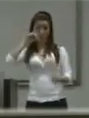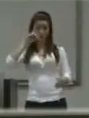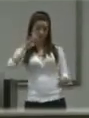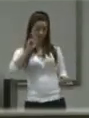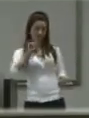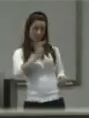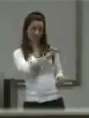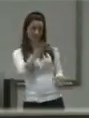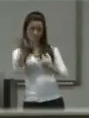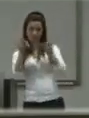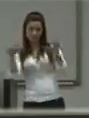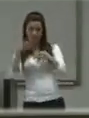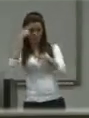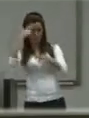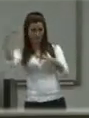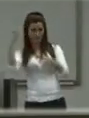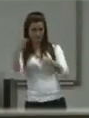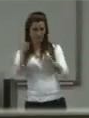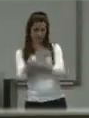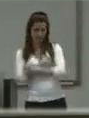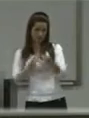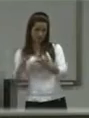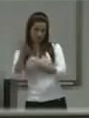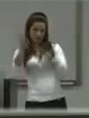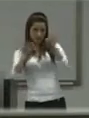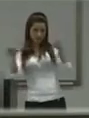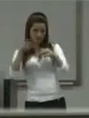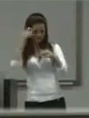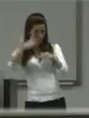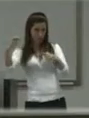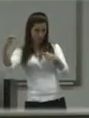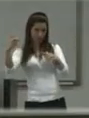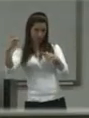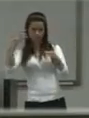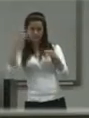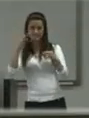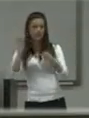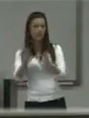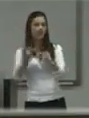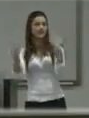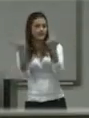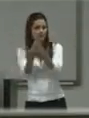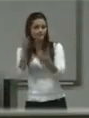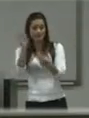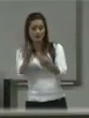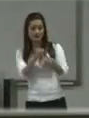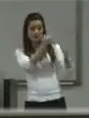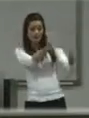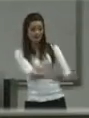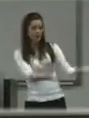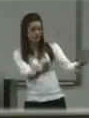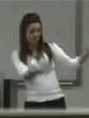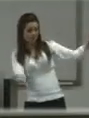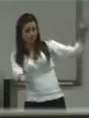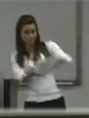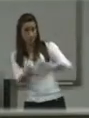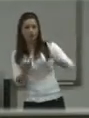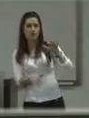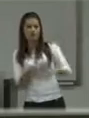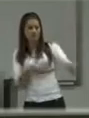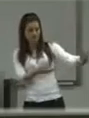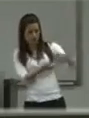a un equipo interdisciplinario de personas que y siempre siempre se reunió con las personas siempre en su oficina